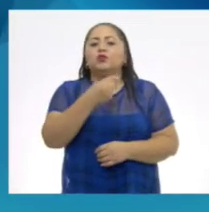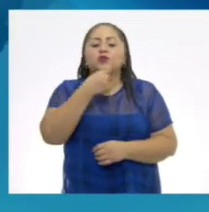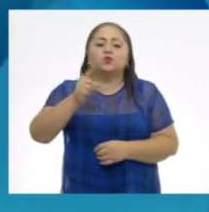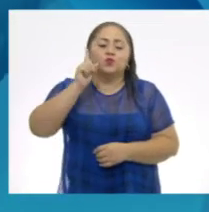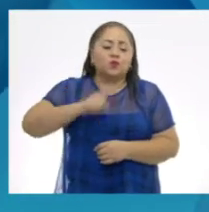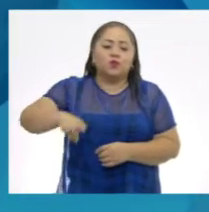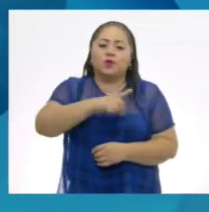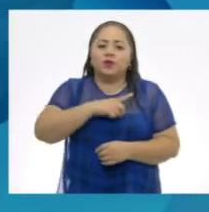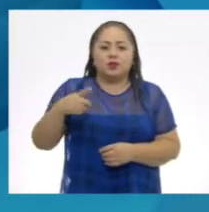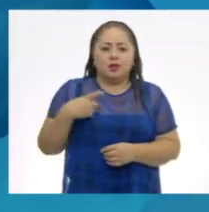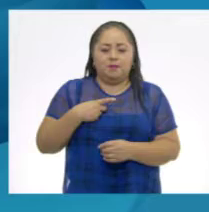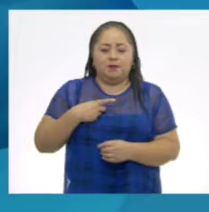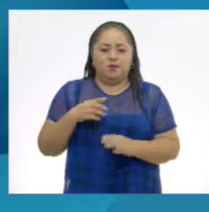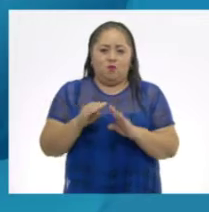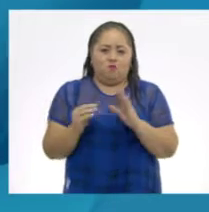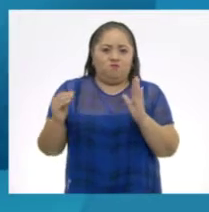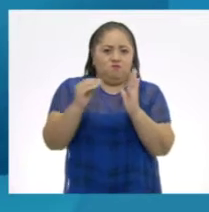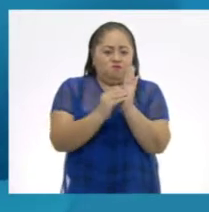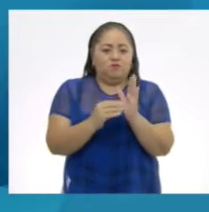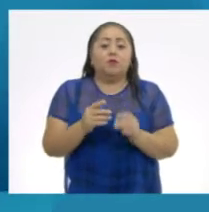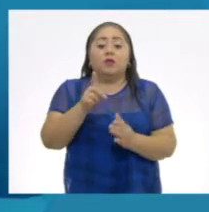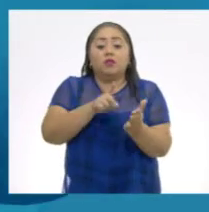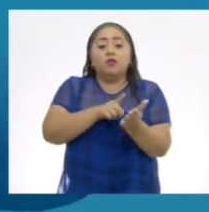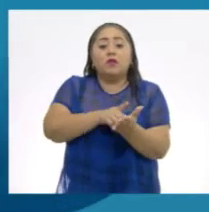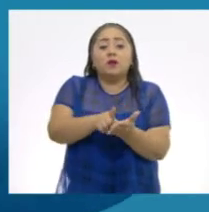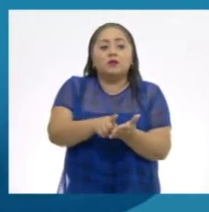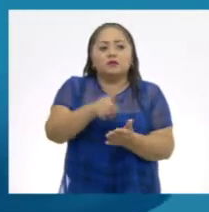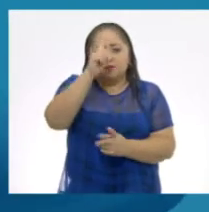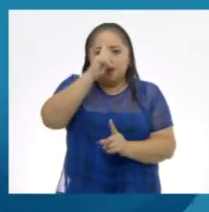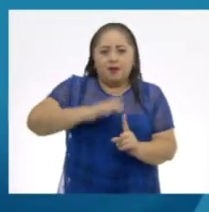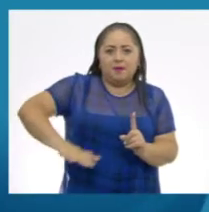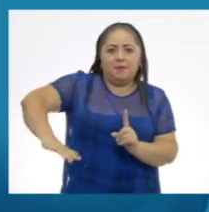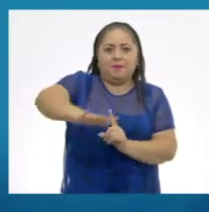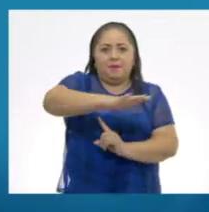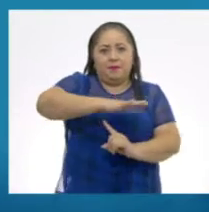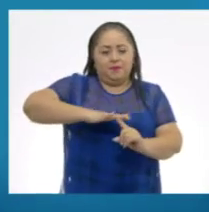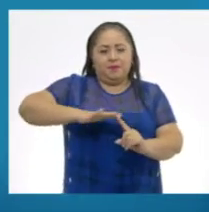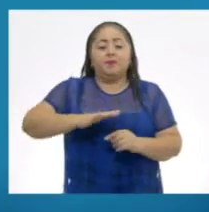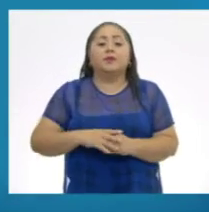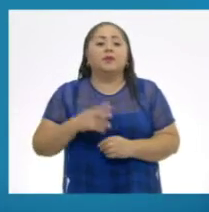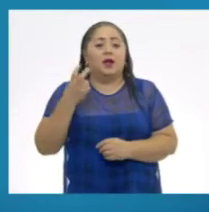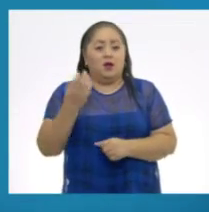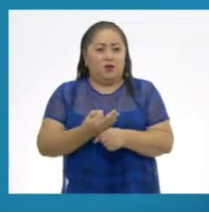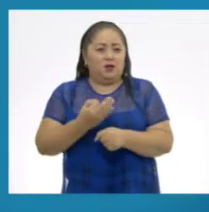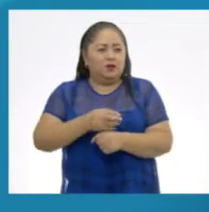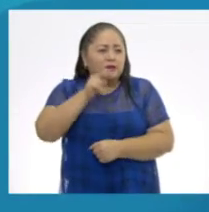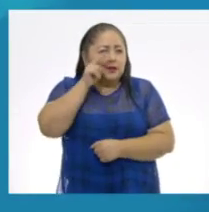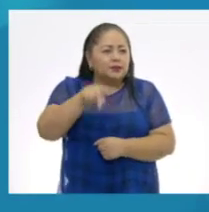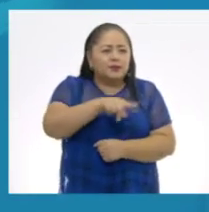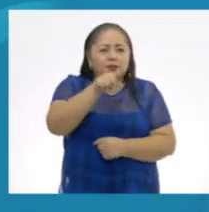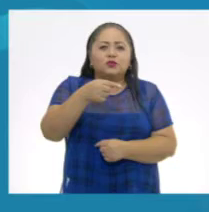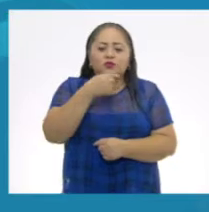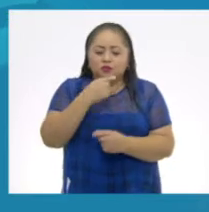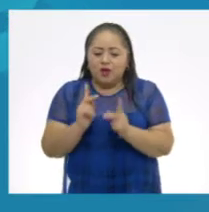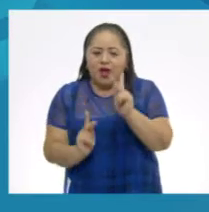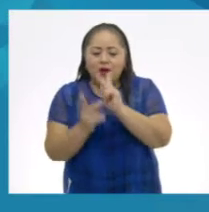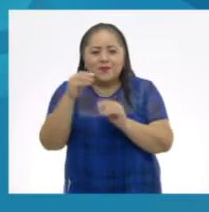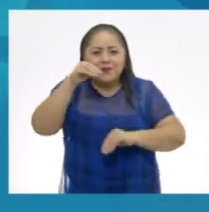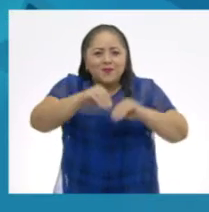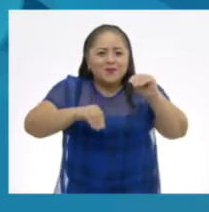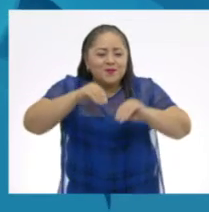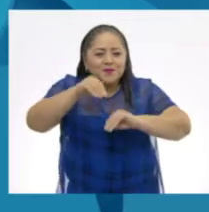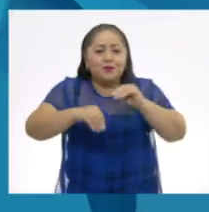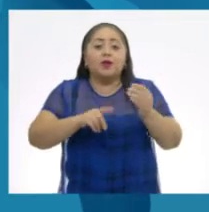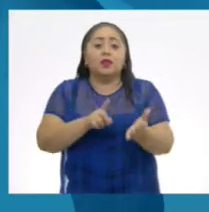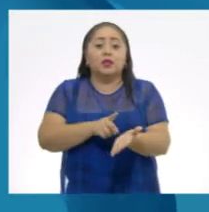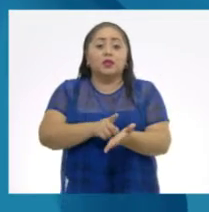niños las deben de establecer. Derecho al medio ambiente. Aquí estamos observando a niños sembrando un árbol.